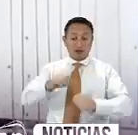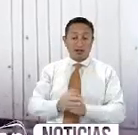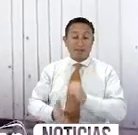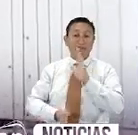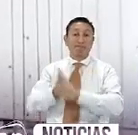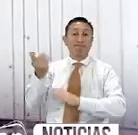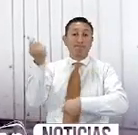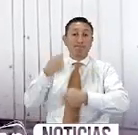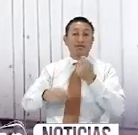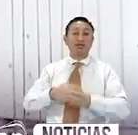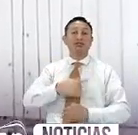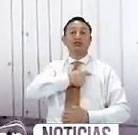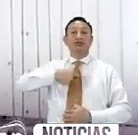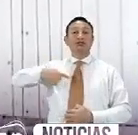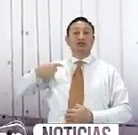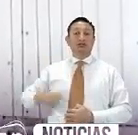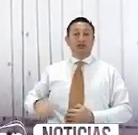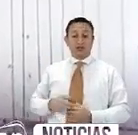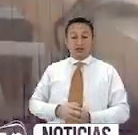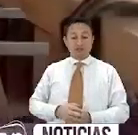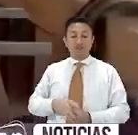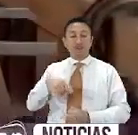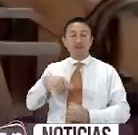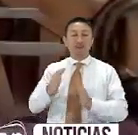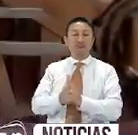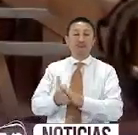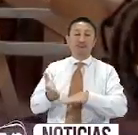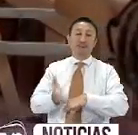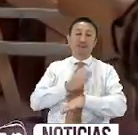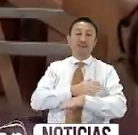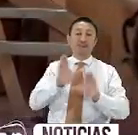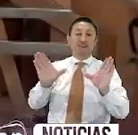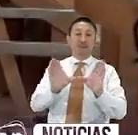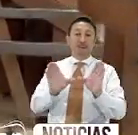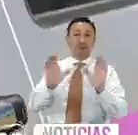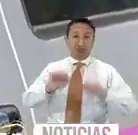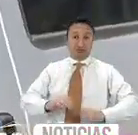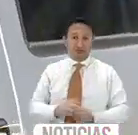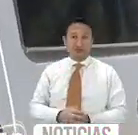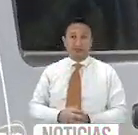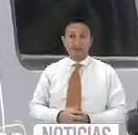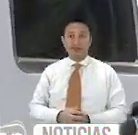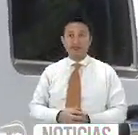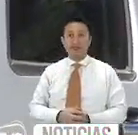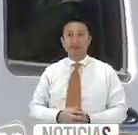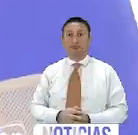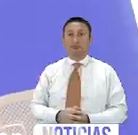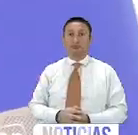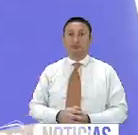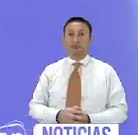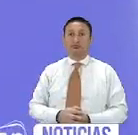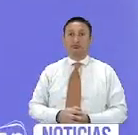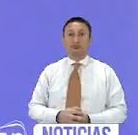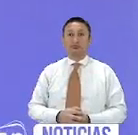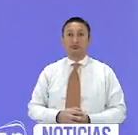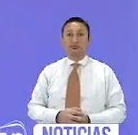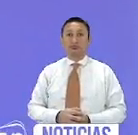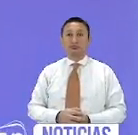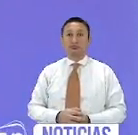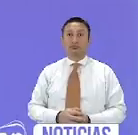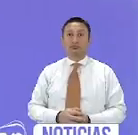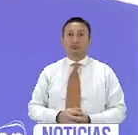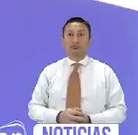Para esto se estaría trabajando en una certificación que estaría próxima a concretarse. Informó Edwin